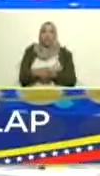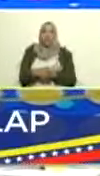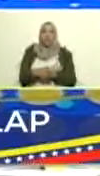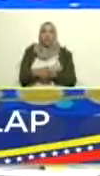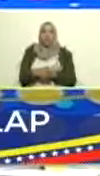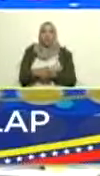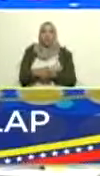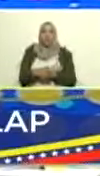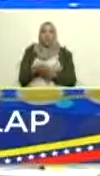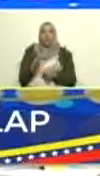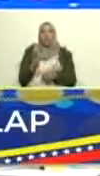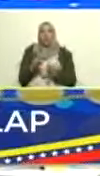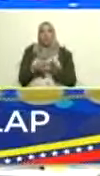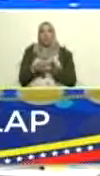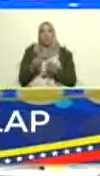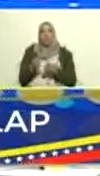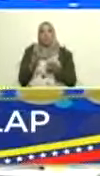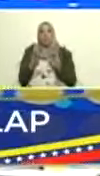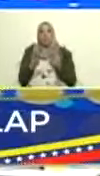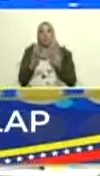En el 2017,